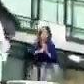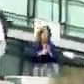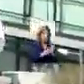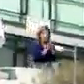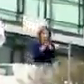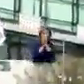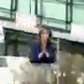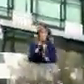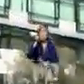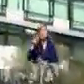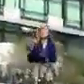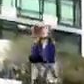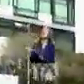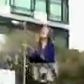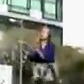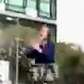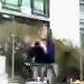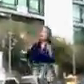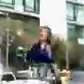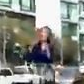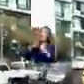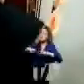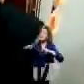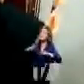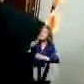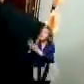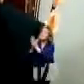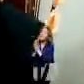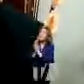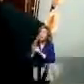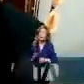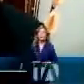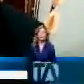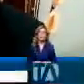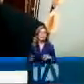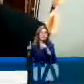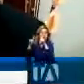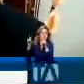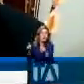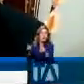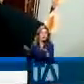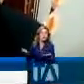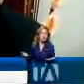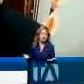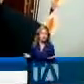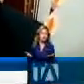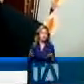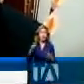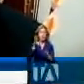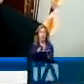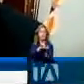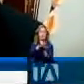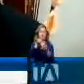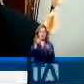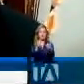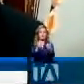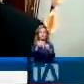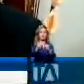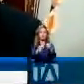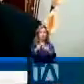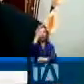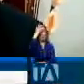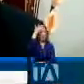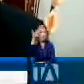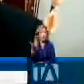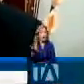ya le solicitó a esta entidad en marzo de este año que investigue. Hay que preguntar, por ejemplo, a los pilotos del avión por qué